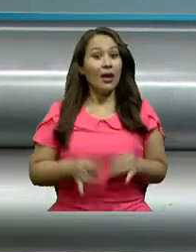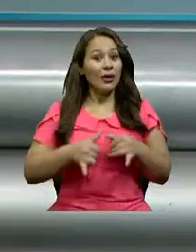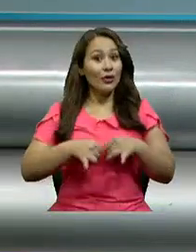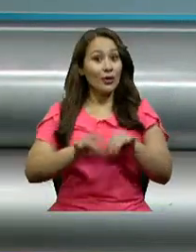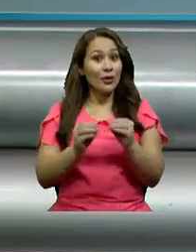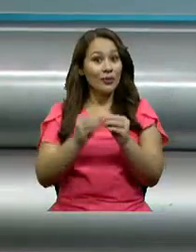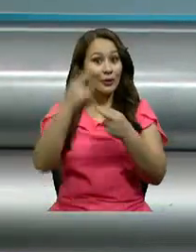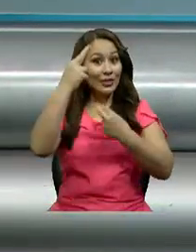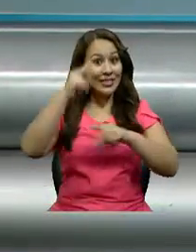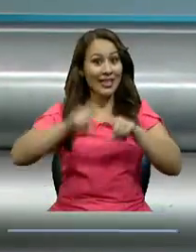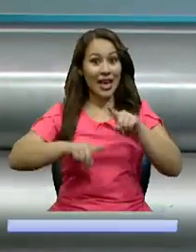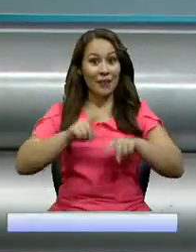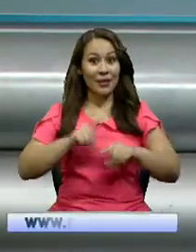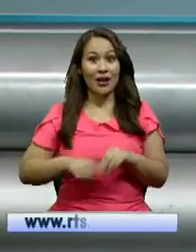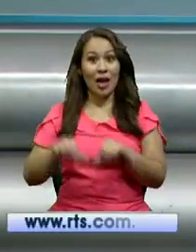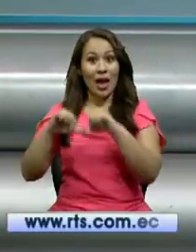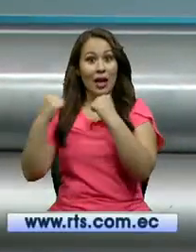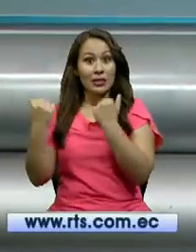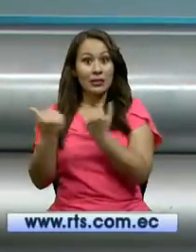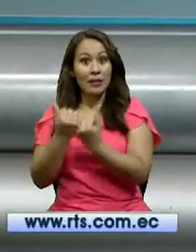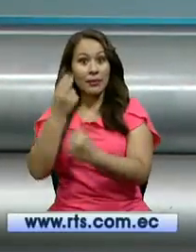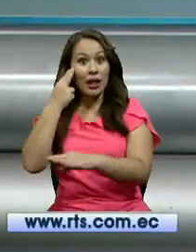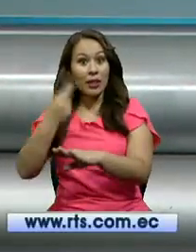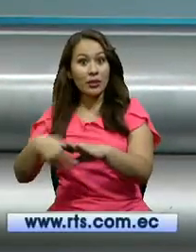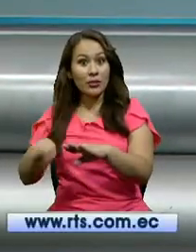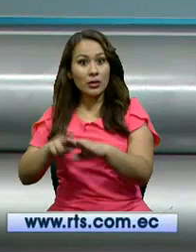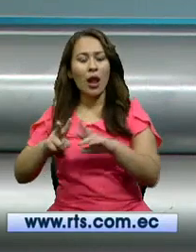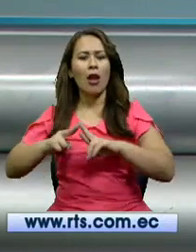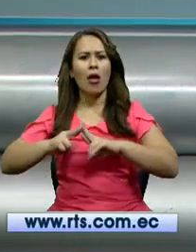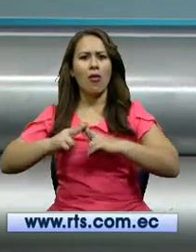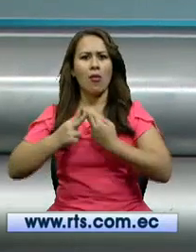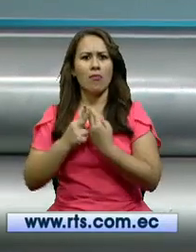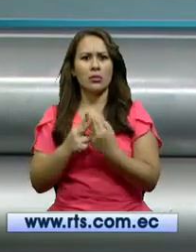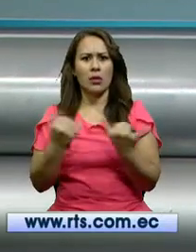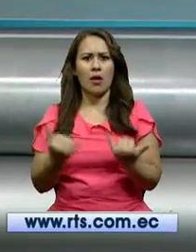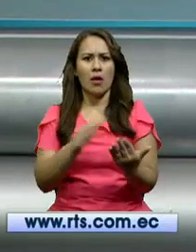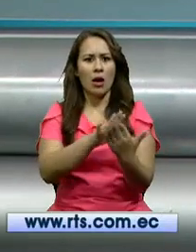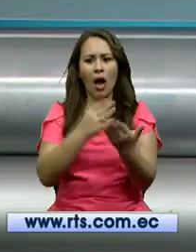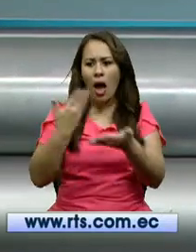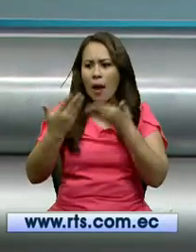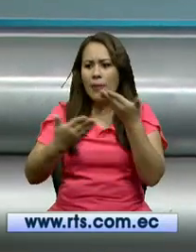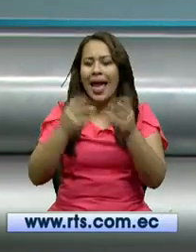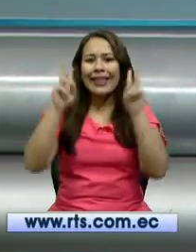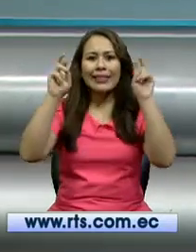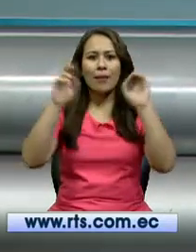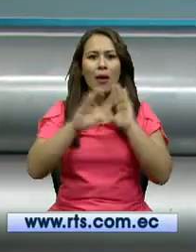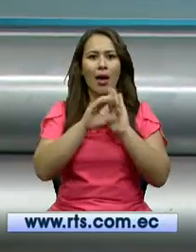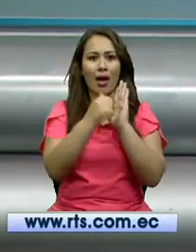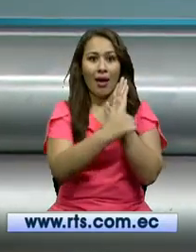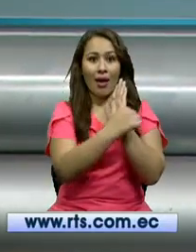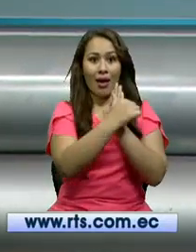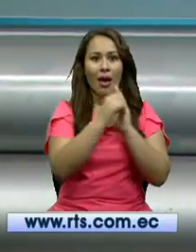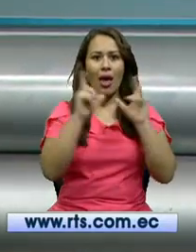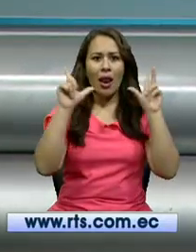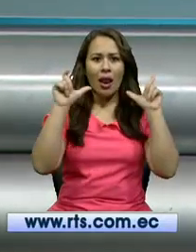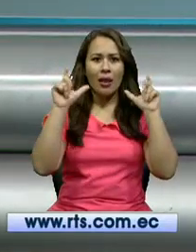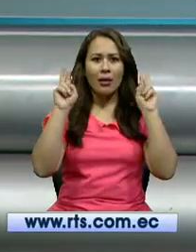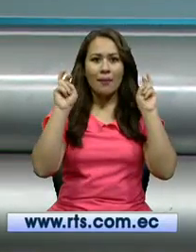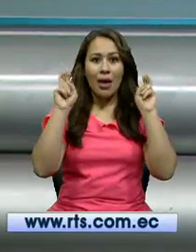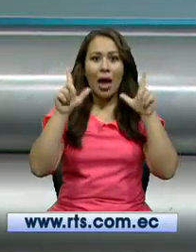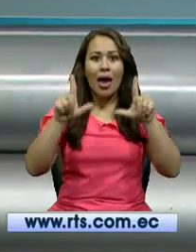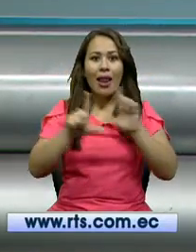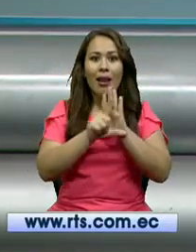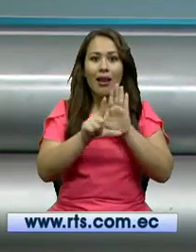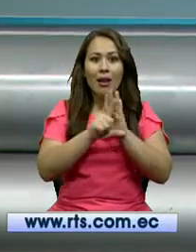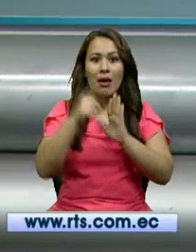Continuamos informando, amigos. La Asamblea Nacional comenzó el segundo debate en torno al proyecto de código orgánico en las entidades de seguridad ciudadana